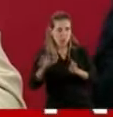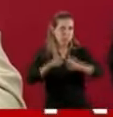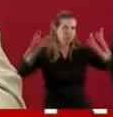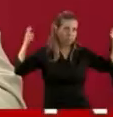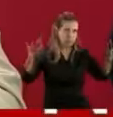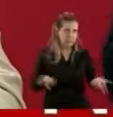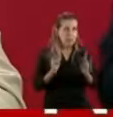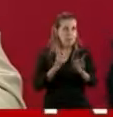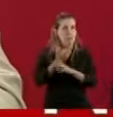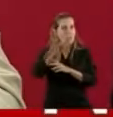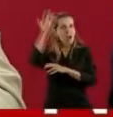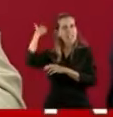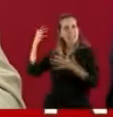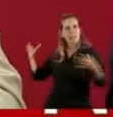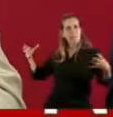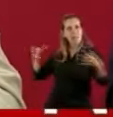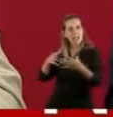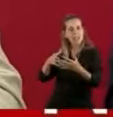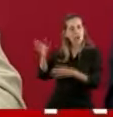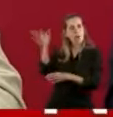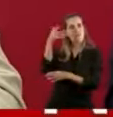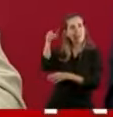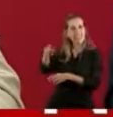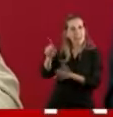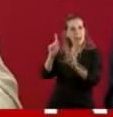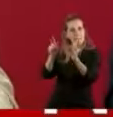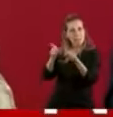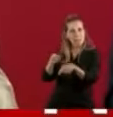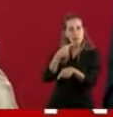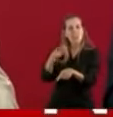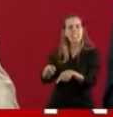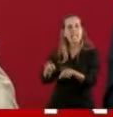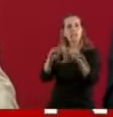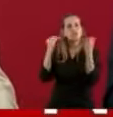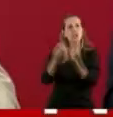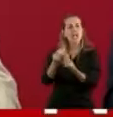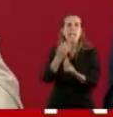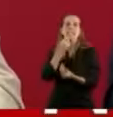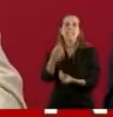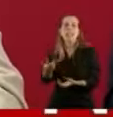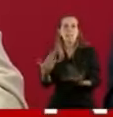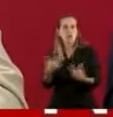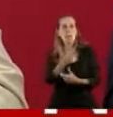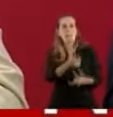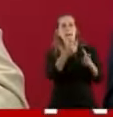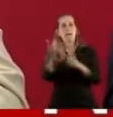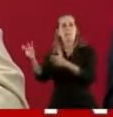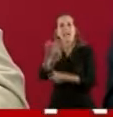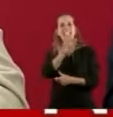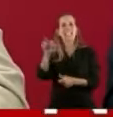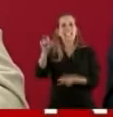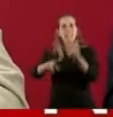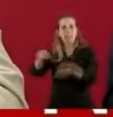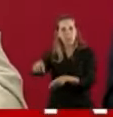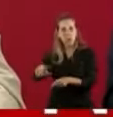ayer los narcocriminales en las banderas, diciendo que si habían matado 300 podían matar más gente.